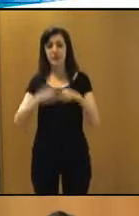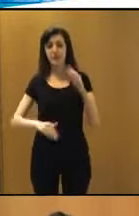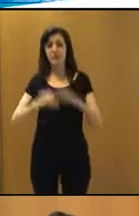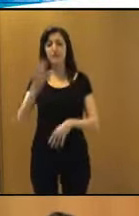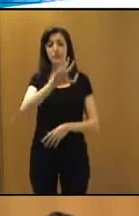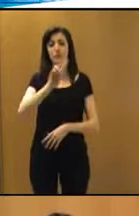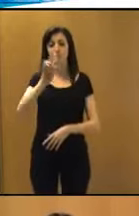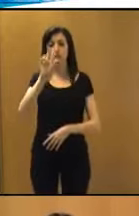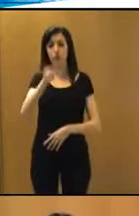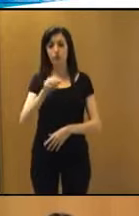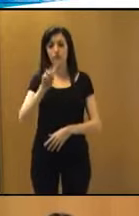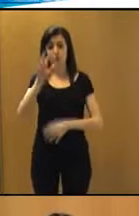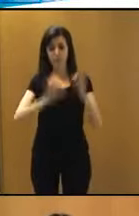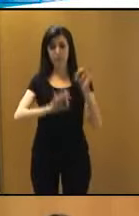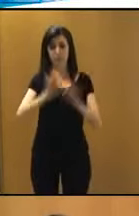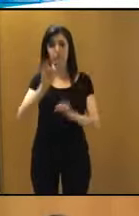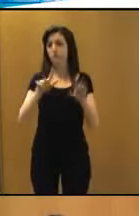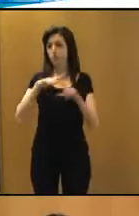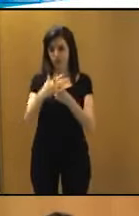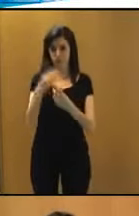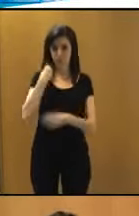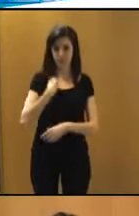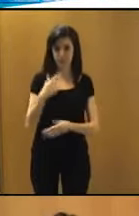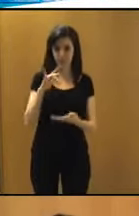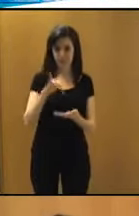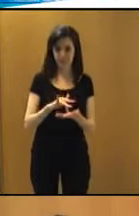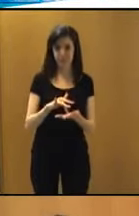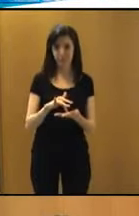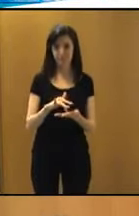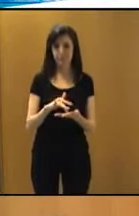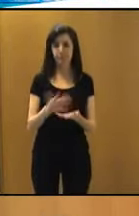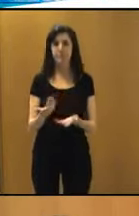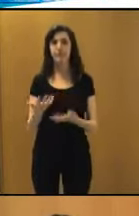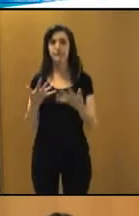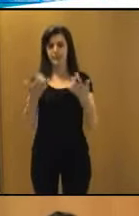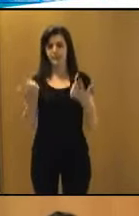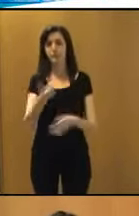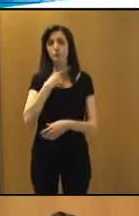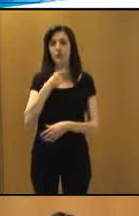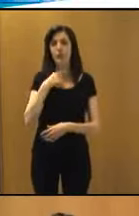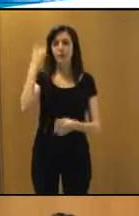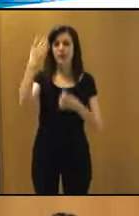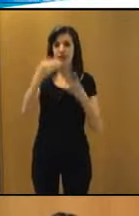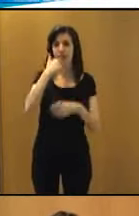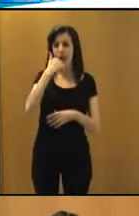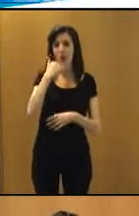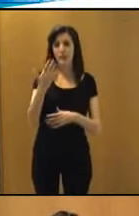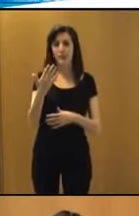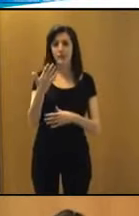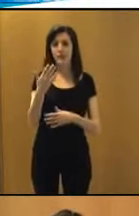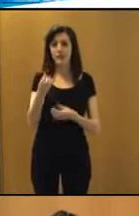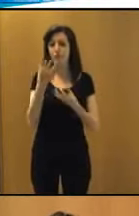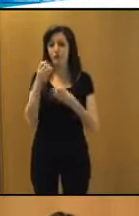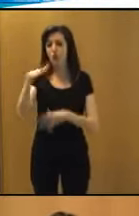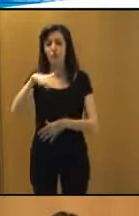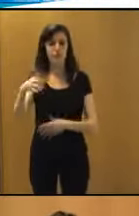mitad, 52,5%, que se encuentra en esta situación. Me gustaría realizar algún tipo de actividad, pero no sé